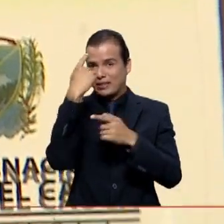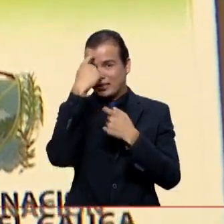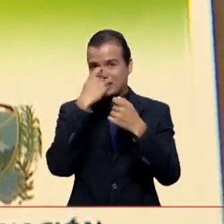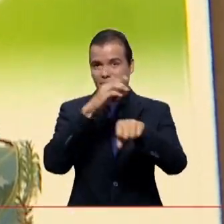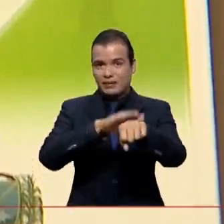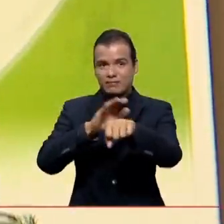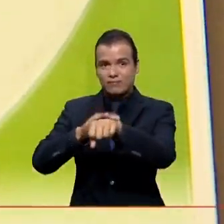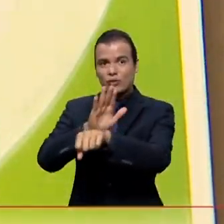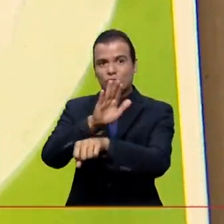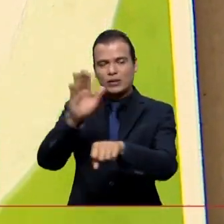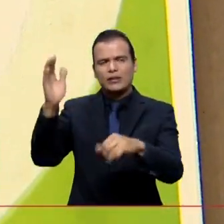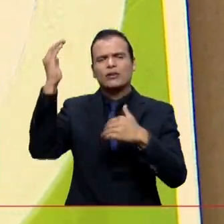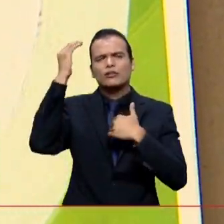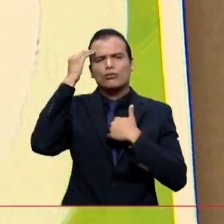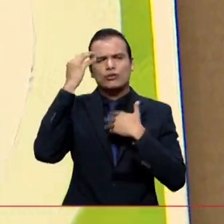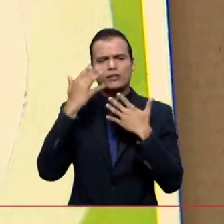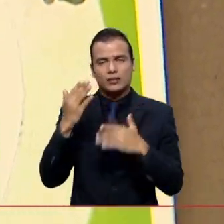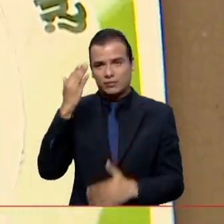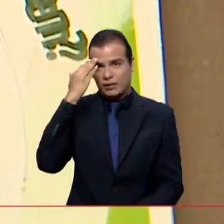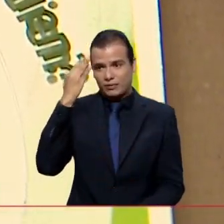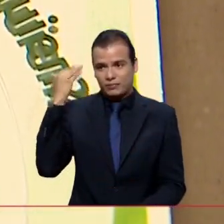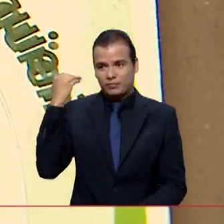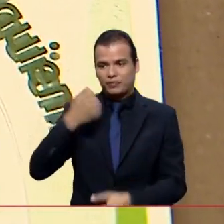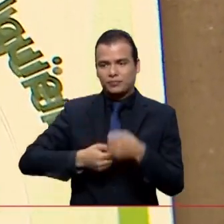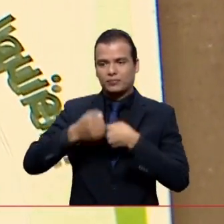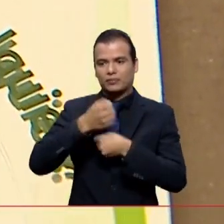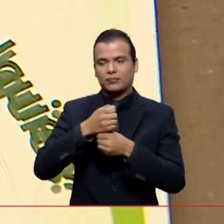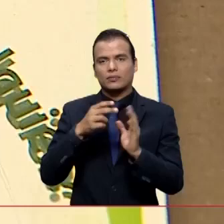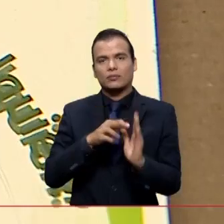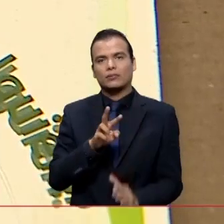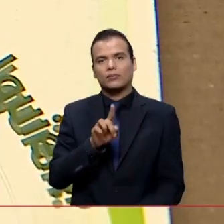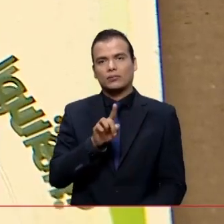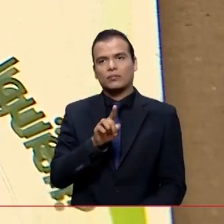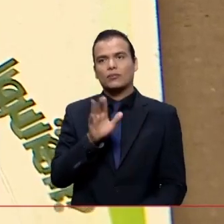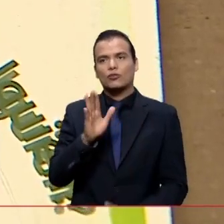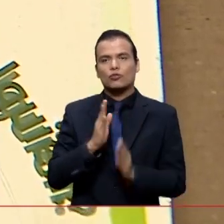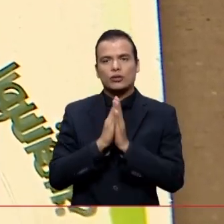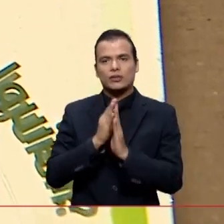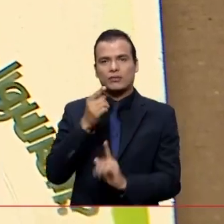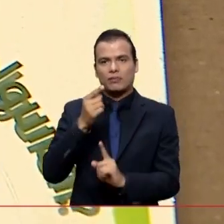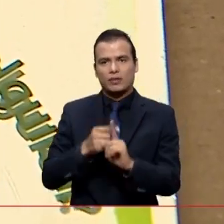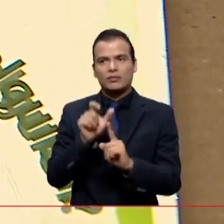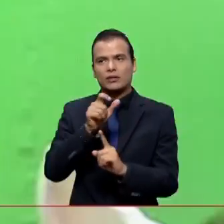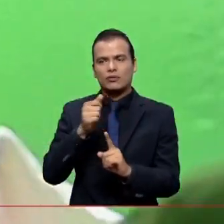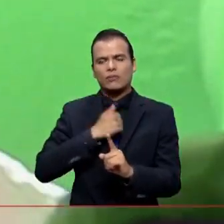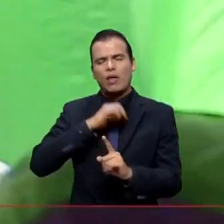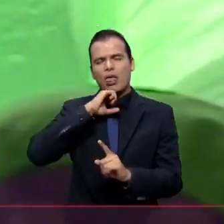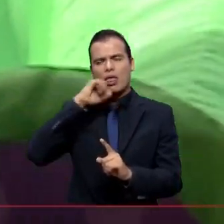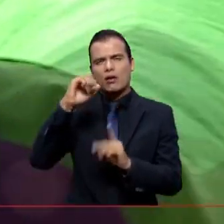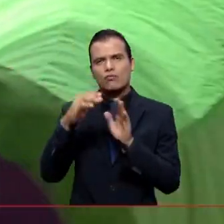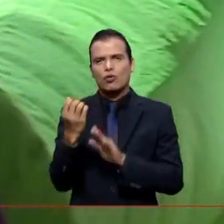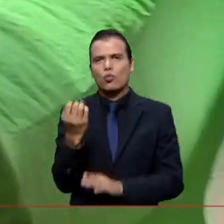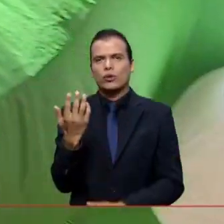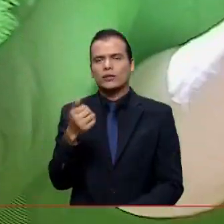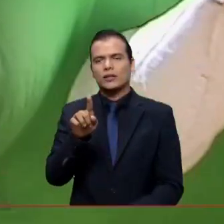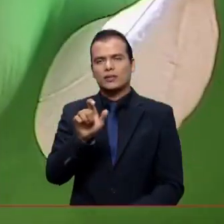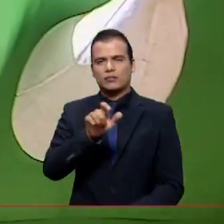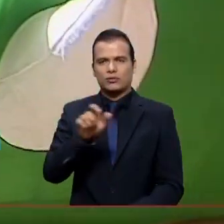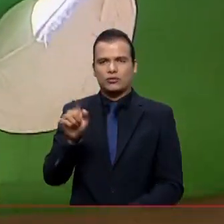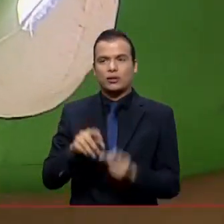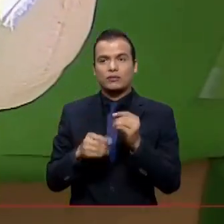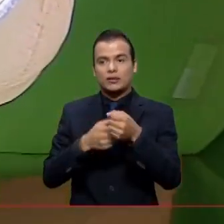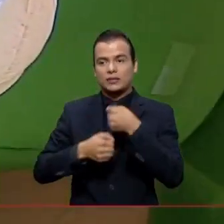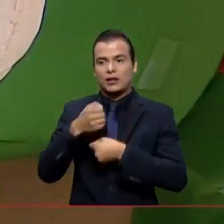Según las autoridades de salud, en diciembre de 2021, 16 personas se quitaron la vida y en el mismo mes del 2022